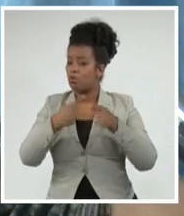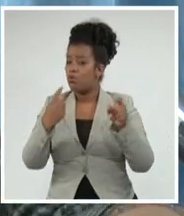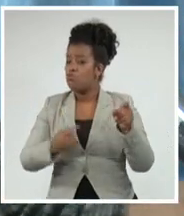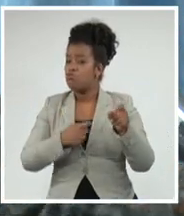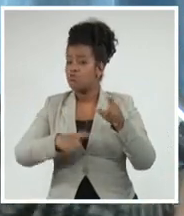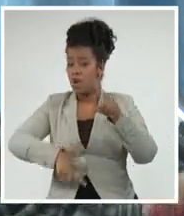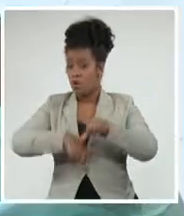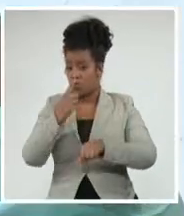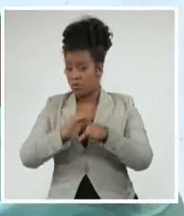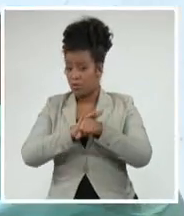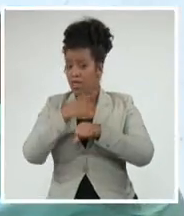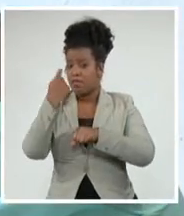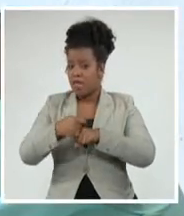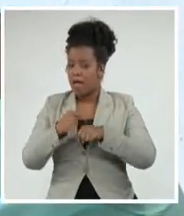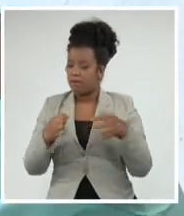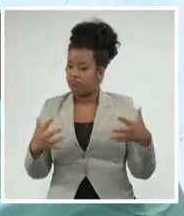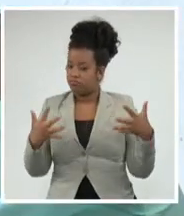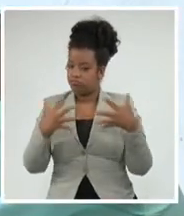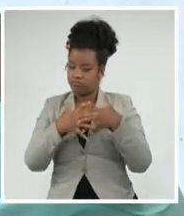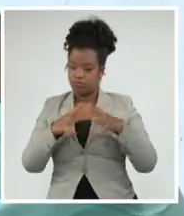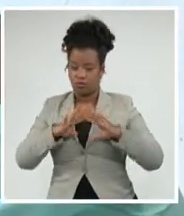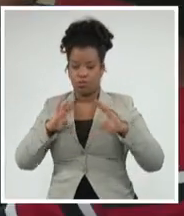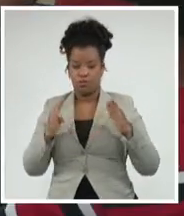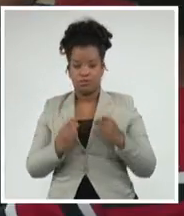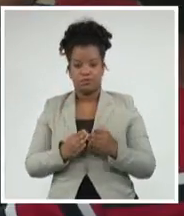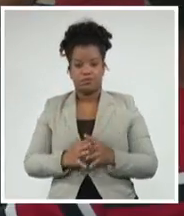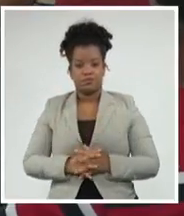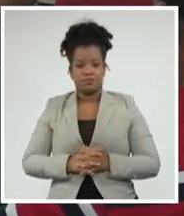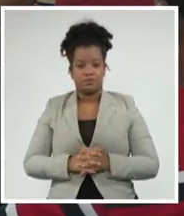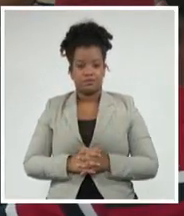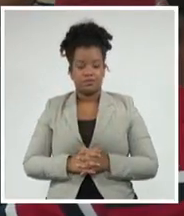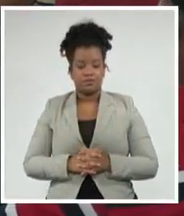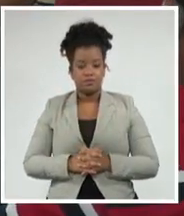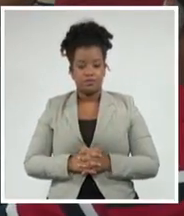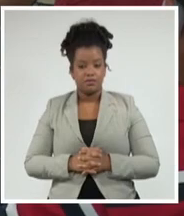la COVID-19 es de todos. Desde Ciego de Ávila,